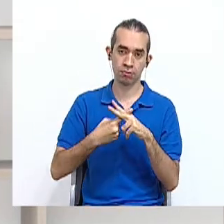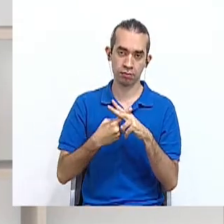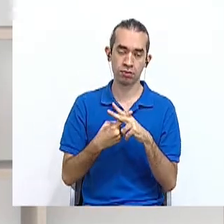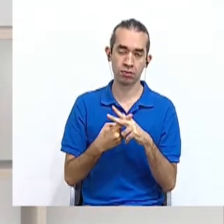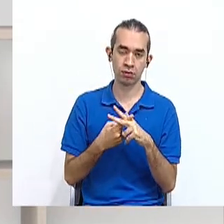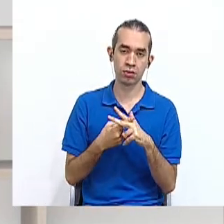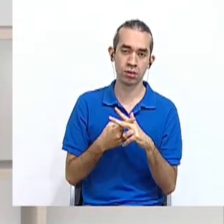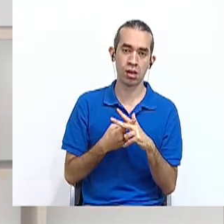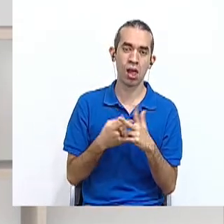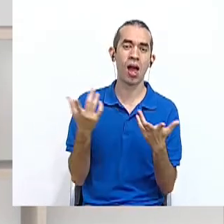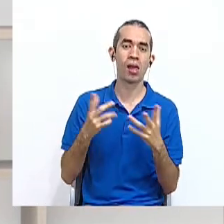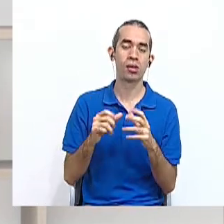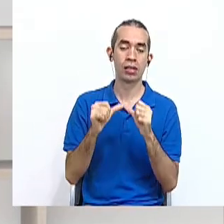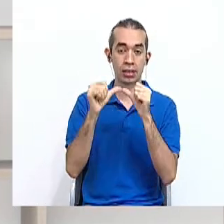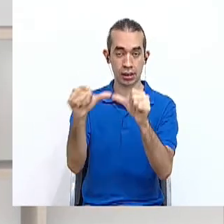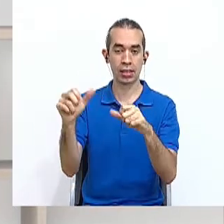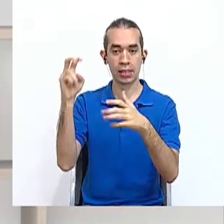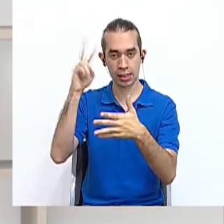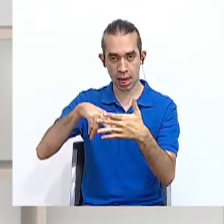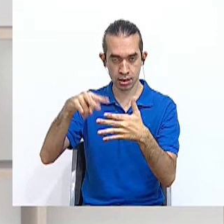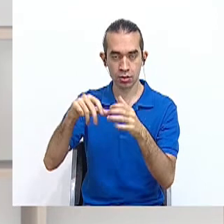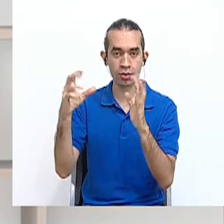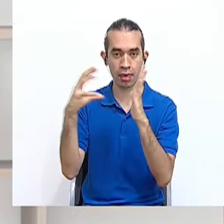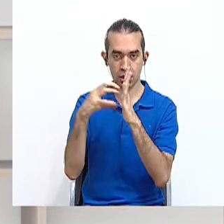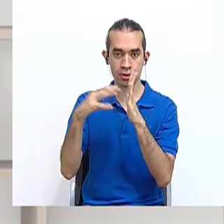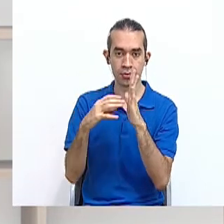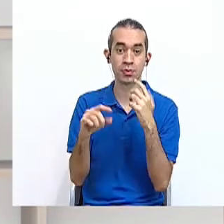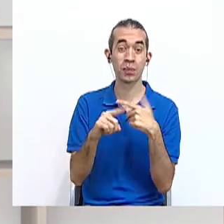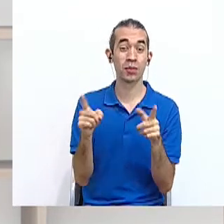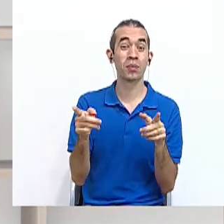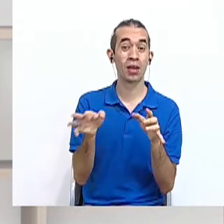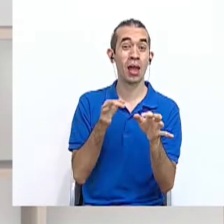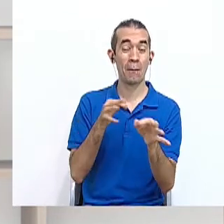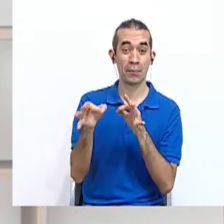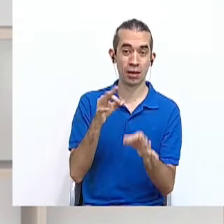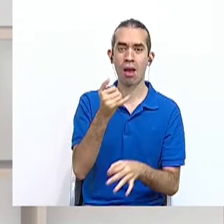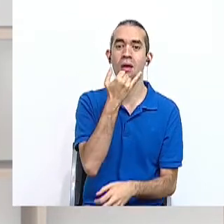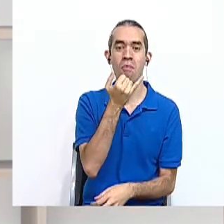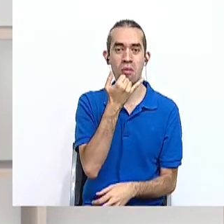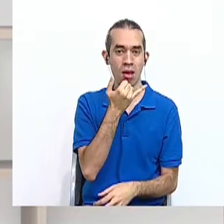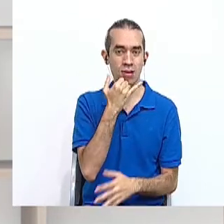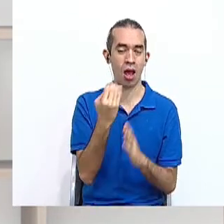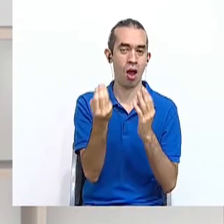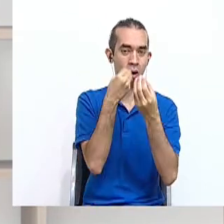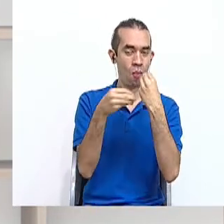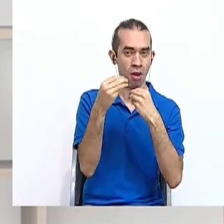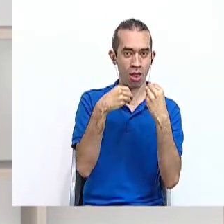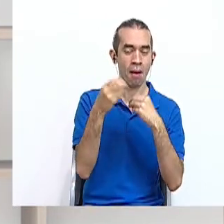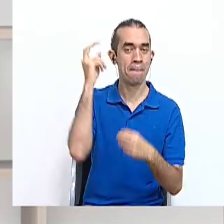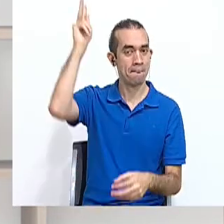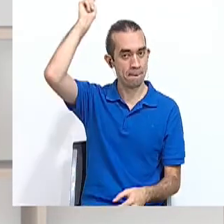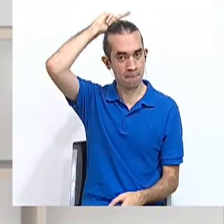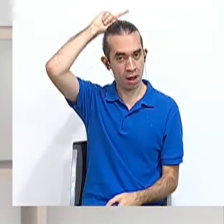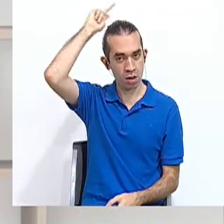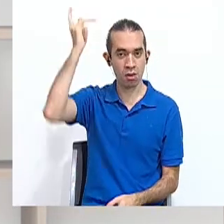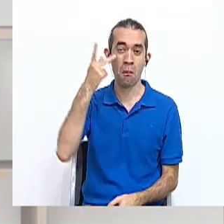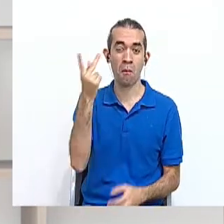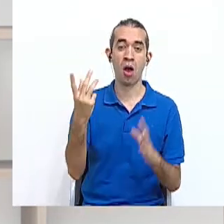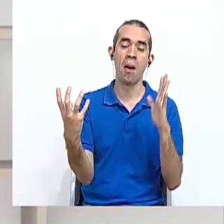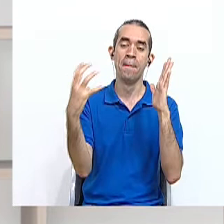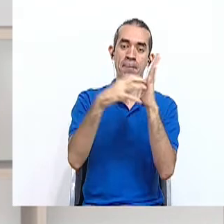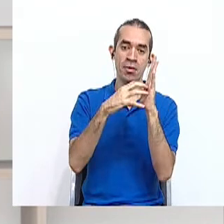a seguir el texto, pero ya nos explica aquí qué es lo que está pasando con la comida de Perú. Este es un